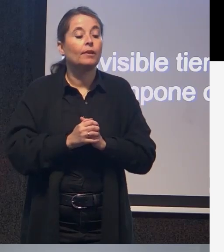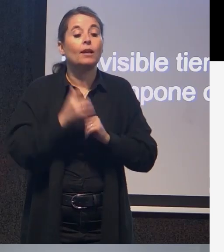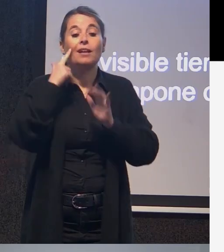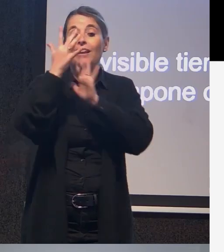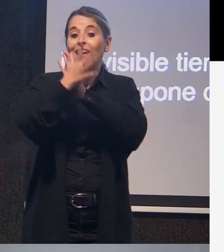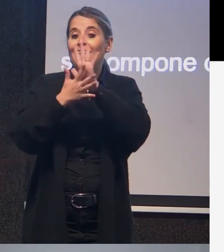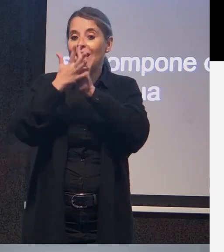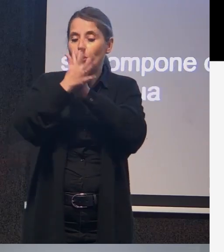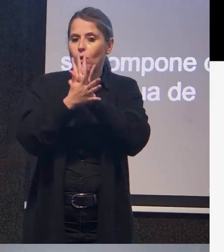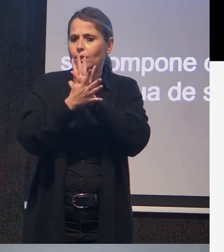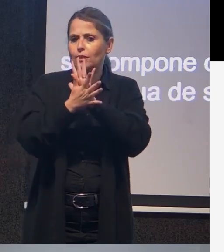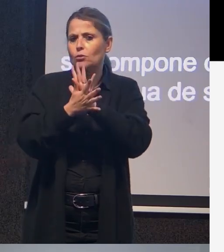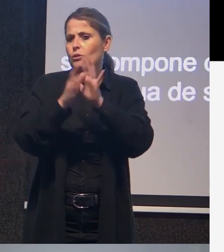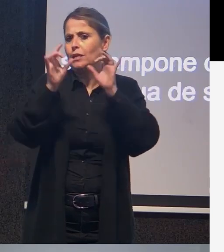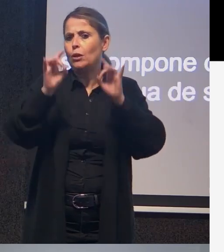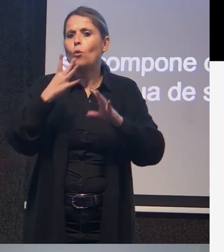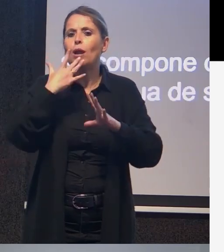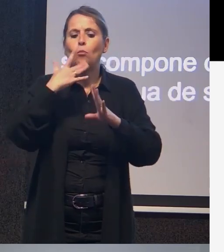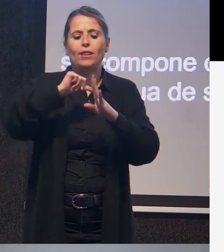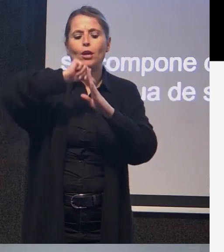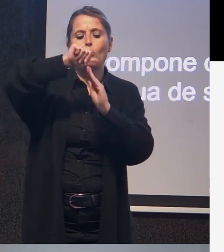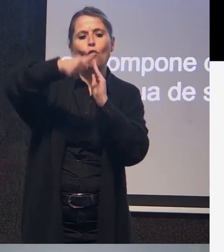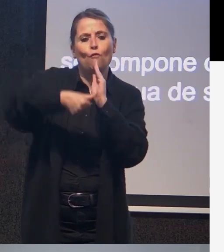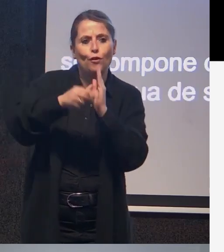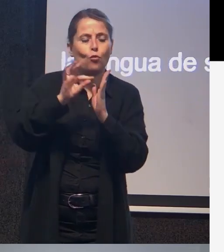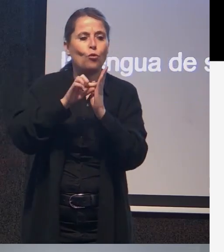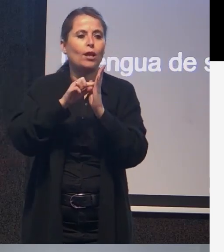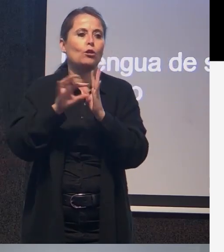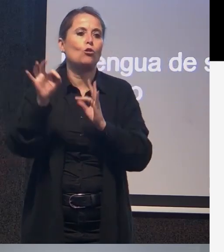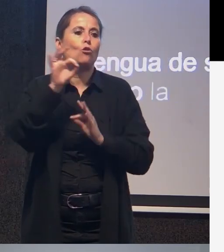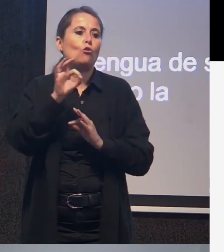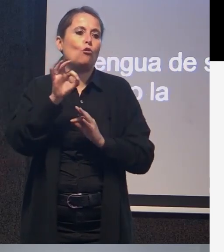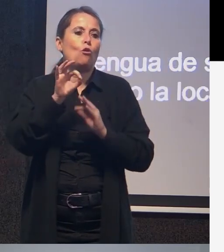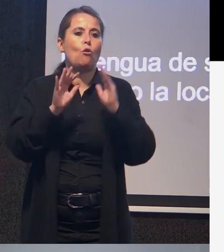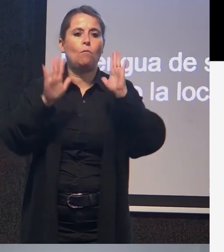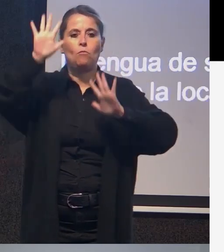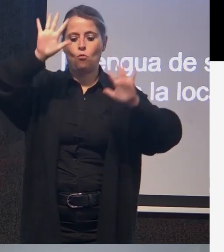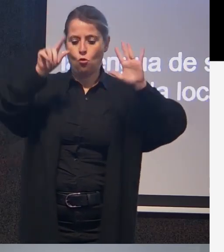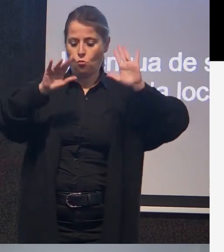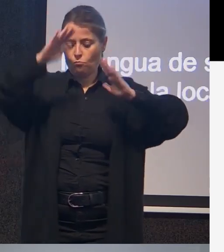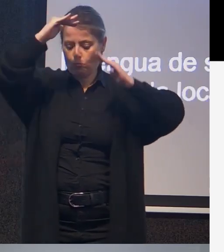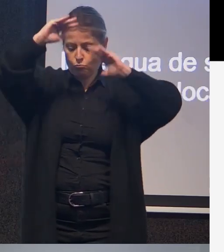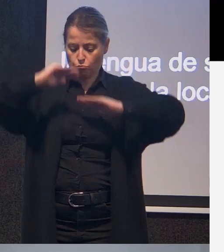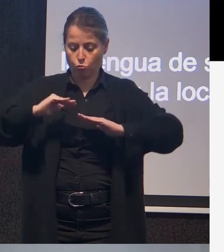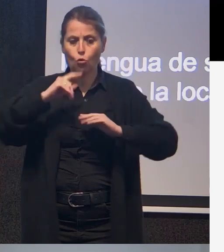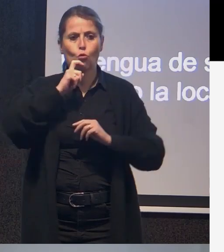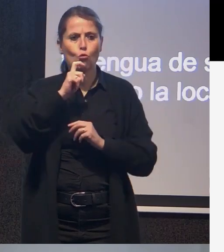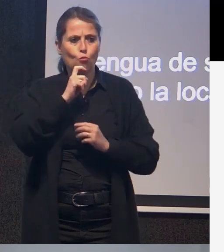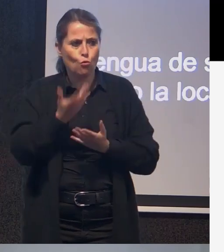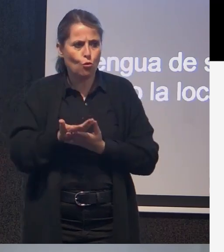lengua de signos podemos pensar en la configuración de la mano o la localización. ¿Y cómo sabemos que